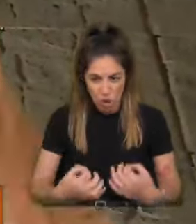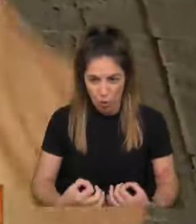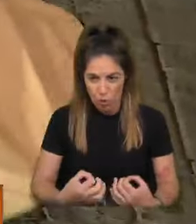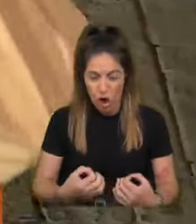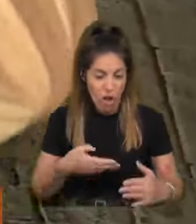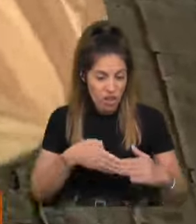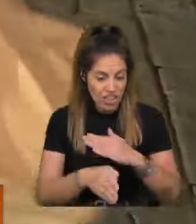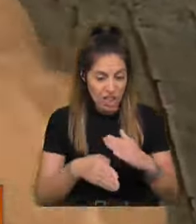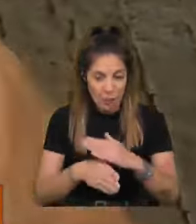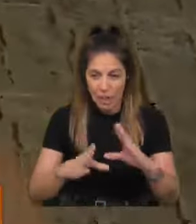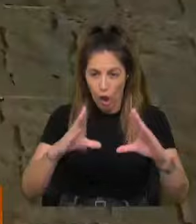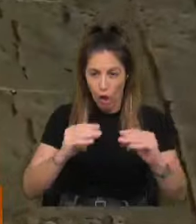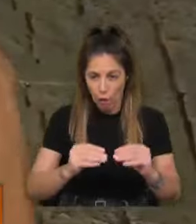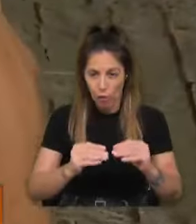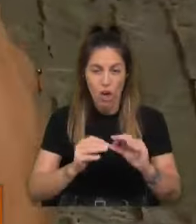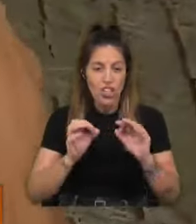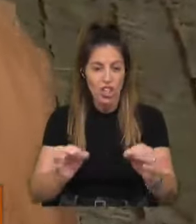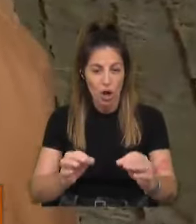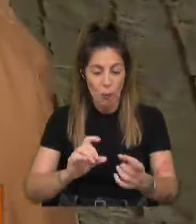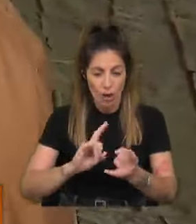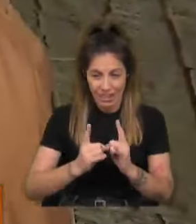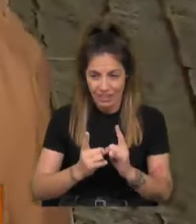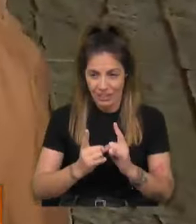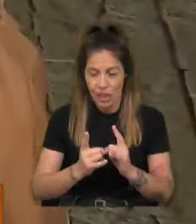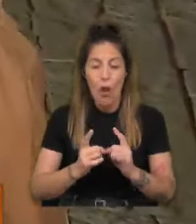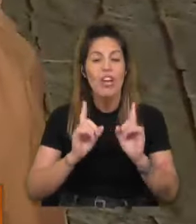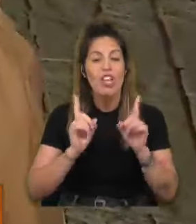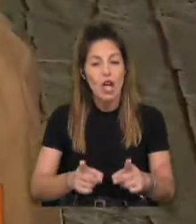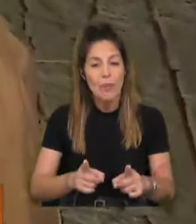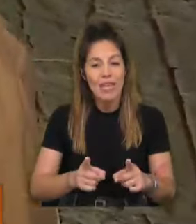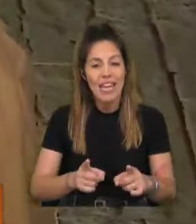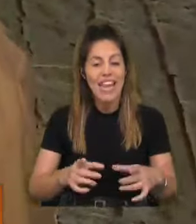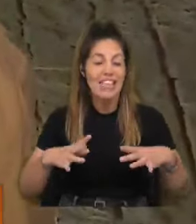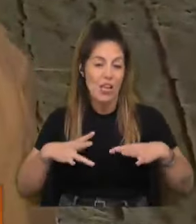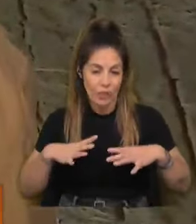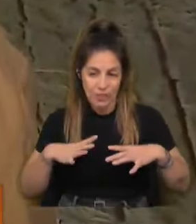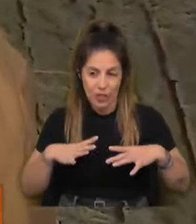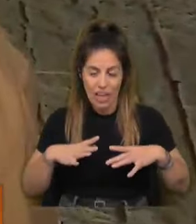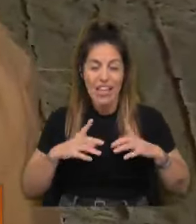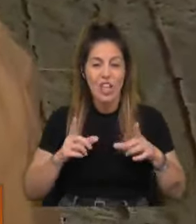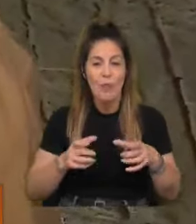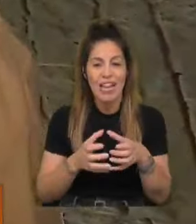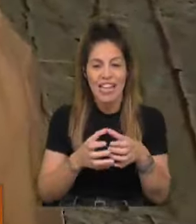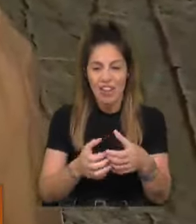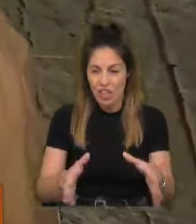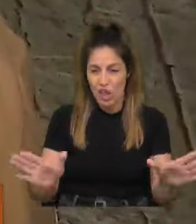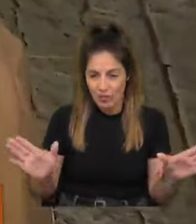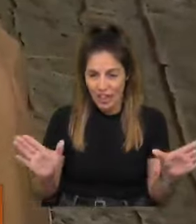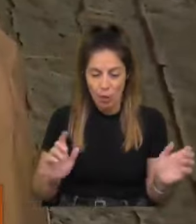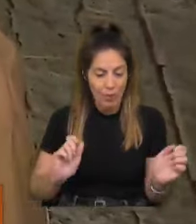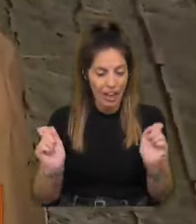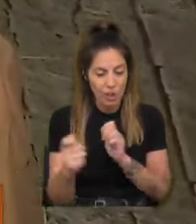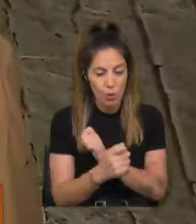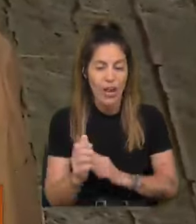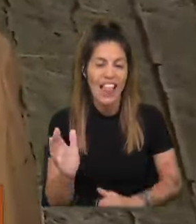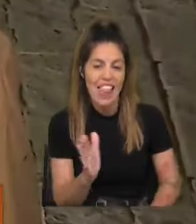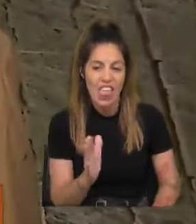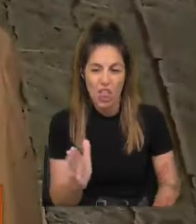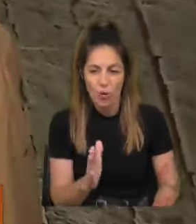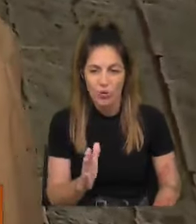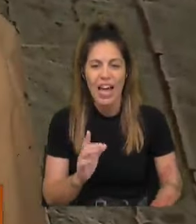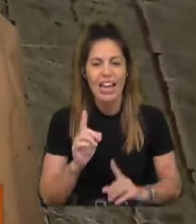allanamientos nocturnos que llegó por los legisladores pero después el de la seguridad social está el de Cabildo abierto para reestructurar la deuda y